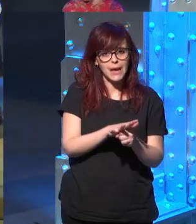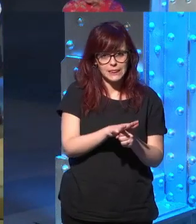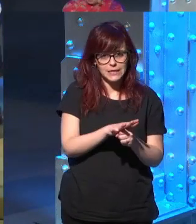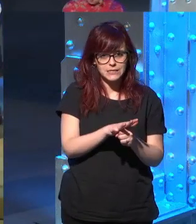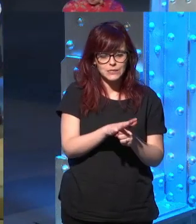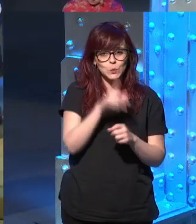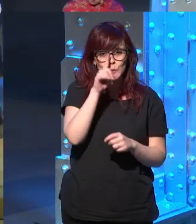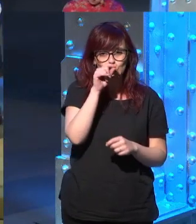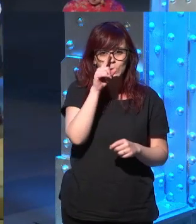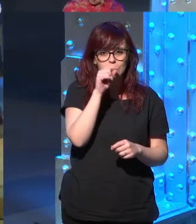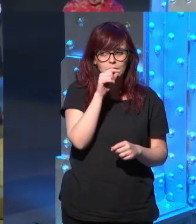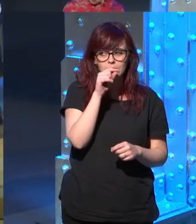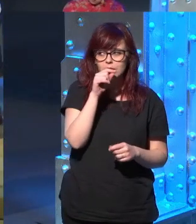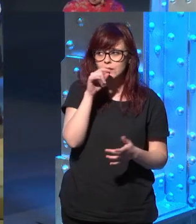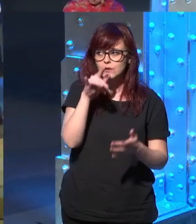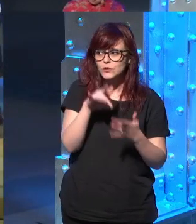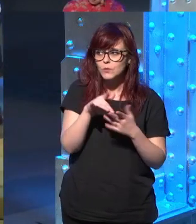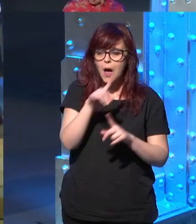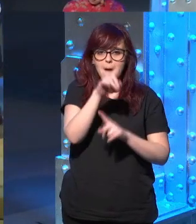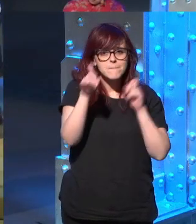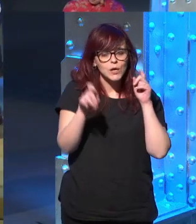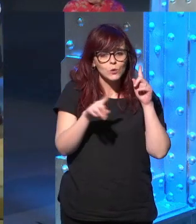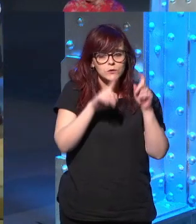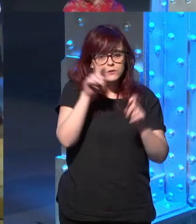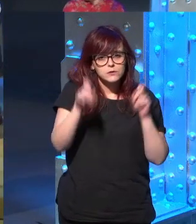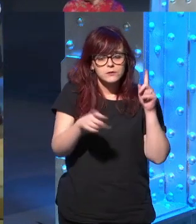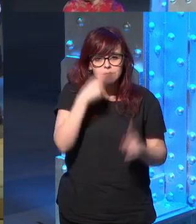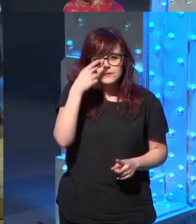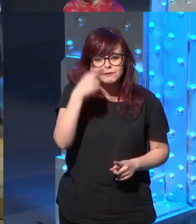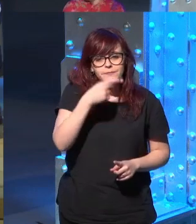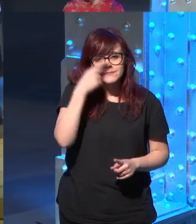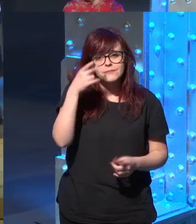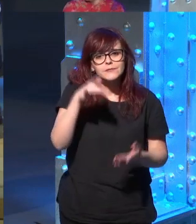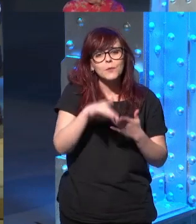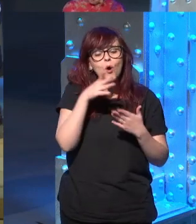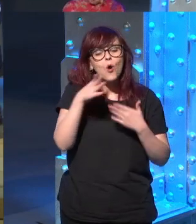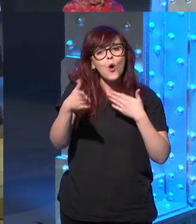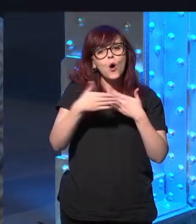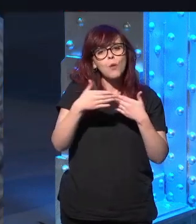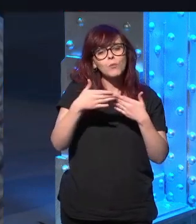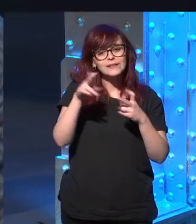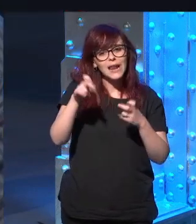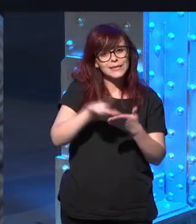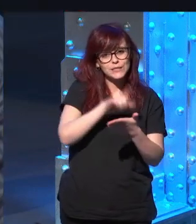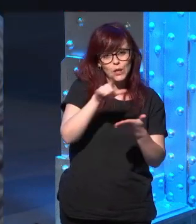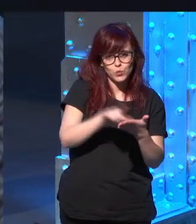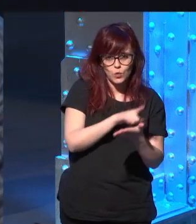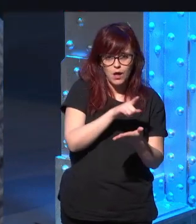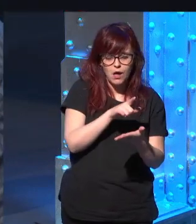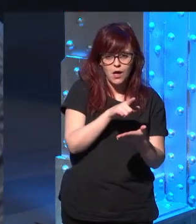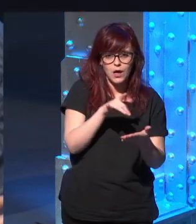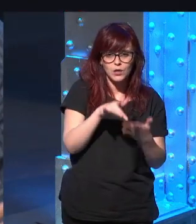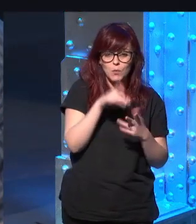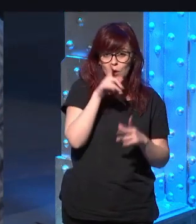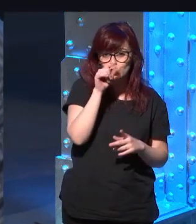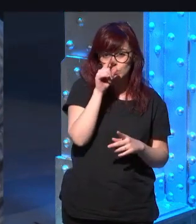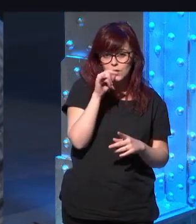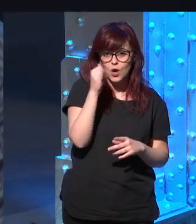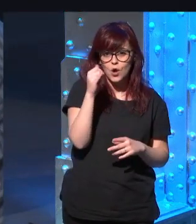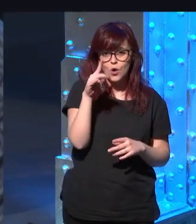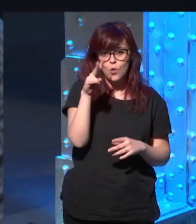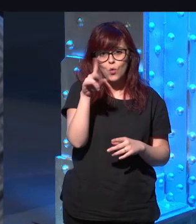verdad es que están planteando preguntas muy interesantes. Y hablando de puertas a la literatura, hay un tuitero,